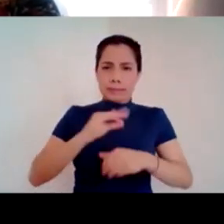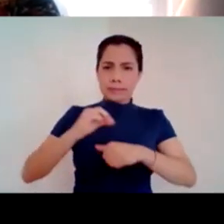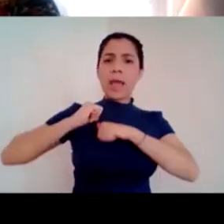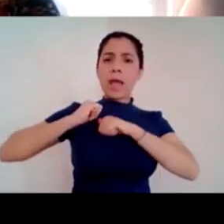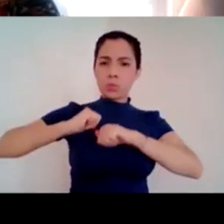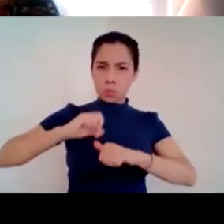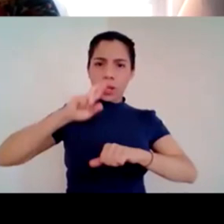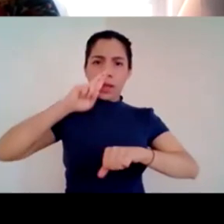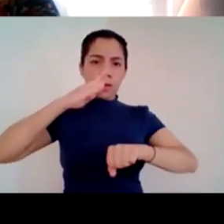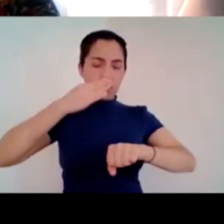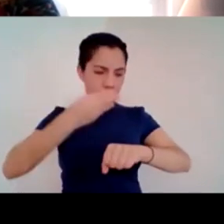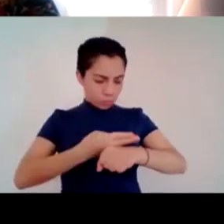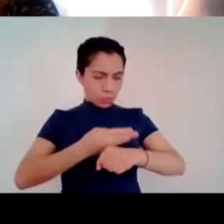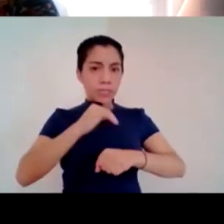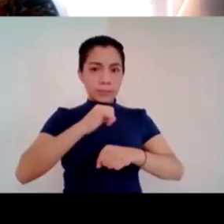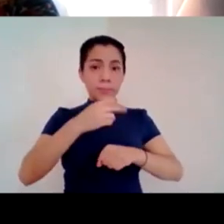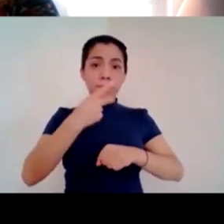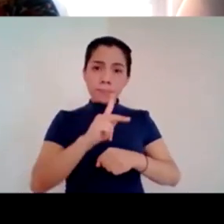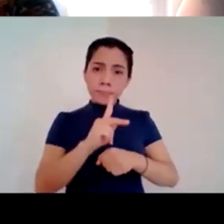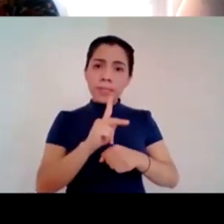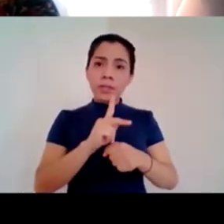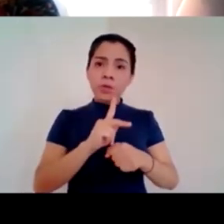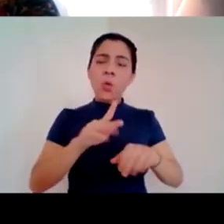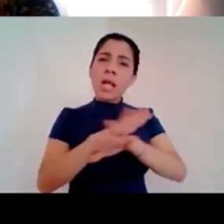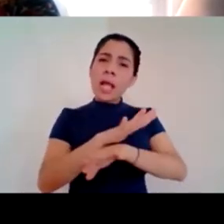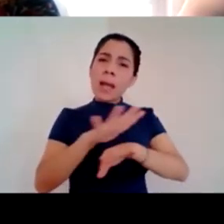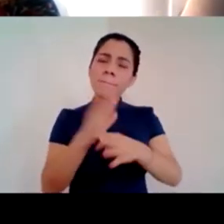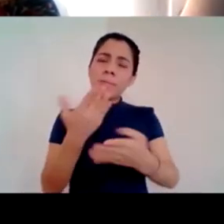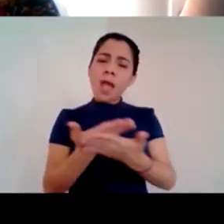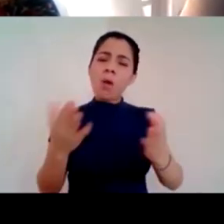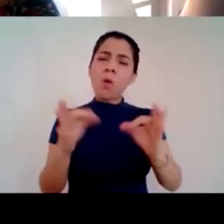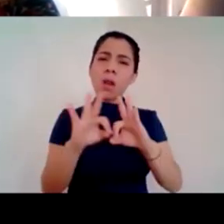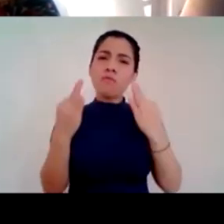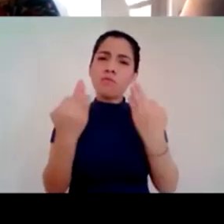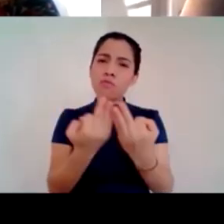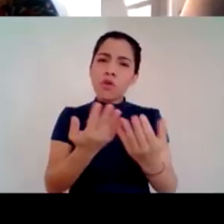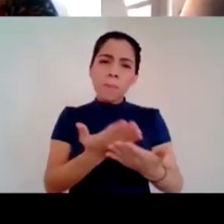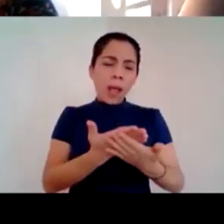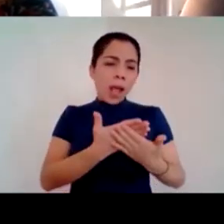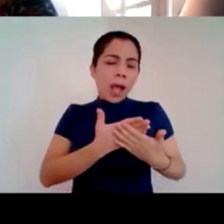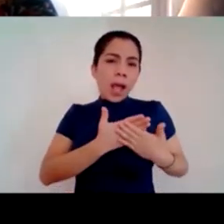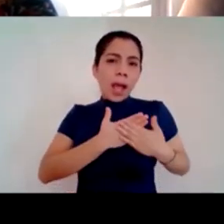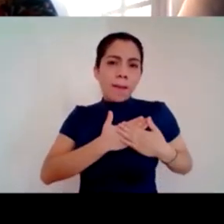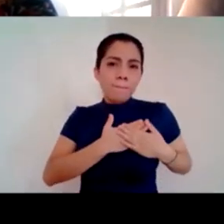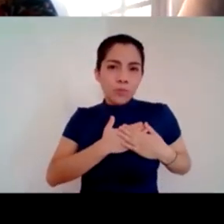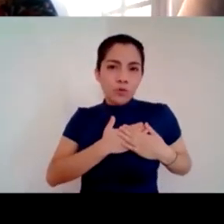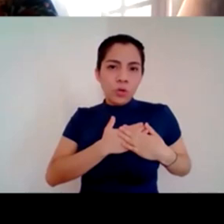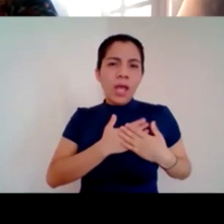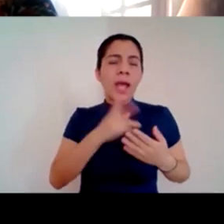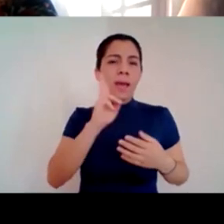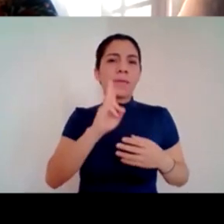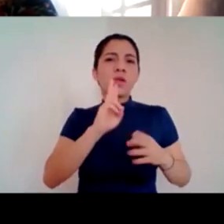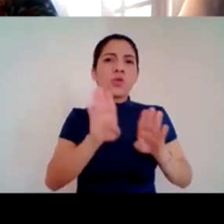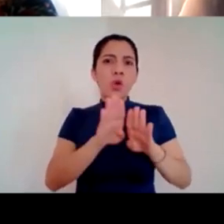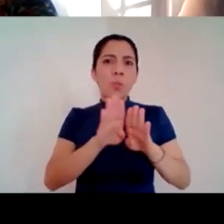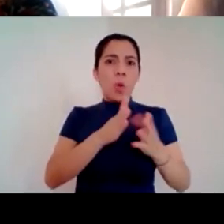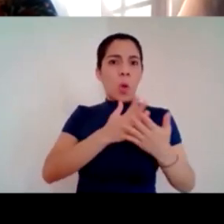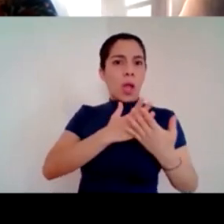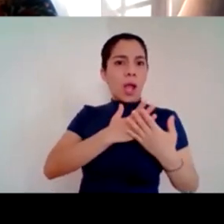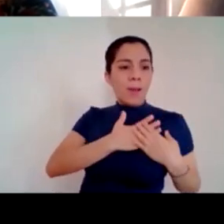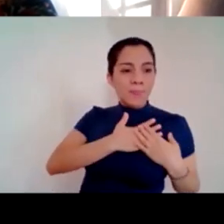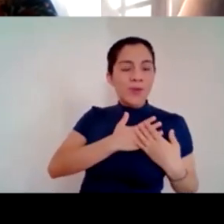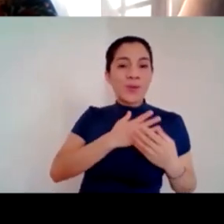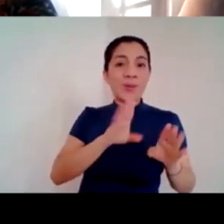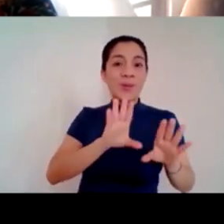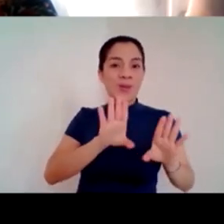de una niña o un niño donde está esa rayita como en la práctica y en la vida cotidiana entre ser